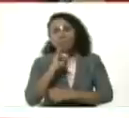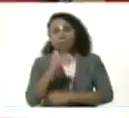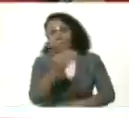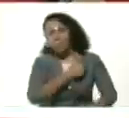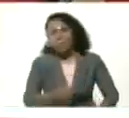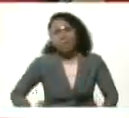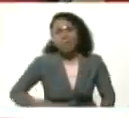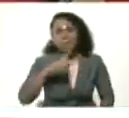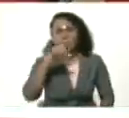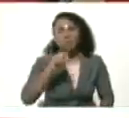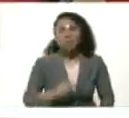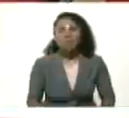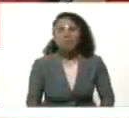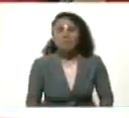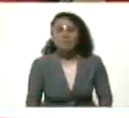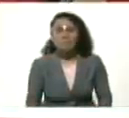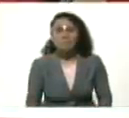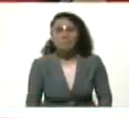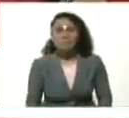Nicolás Maduro.